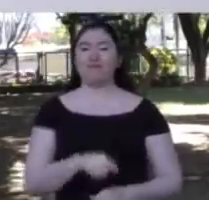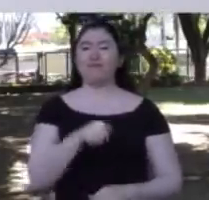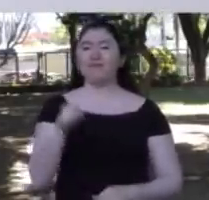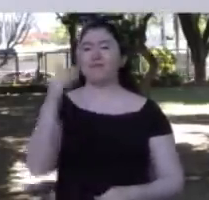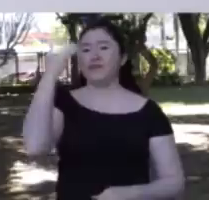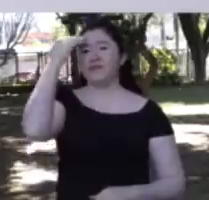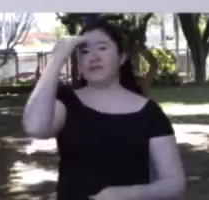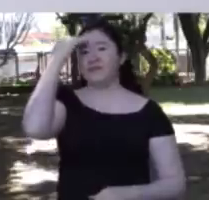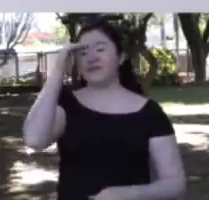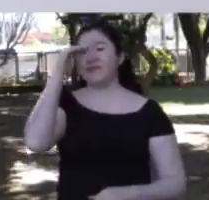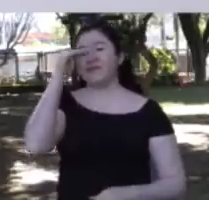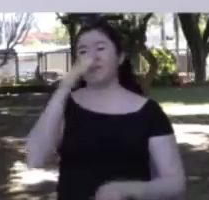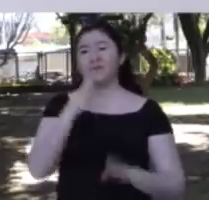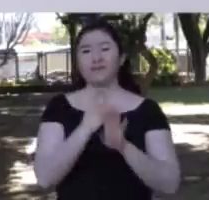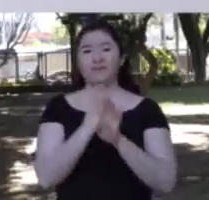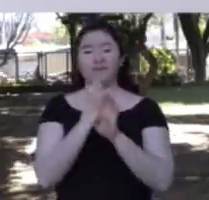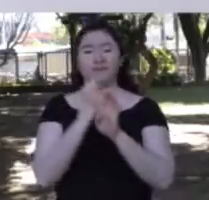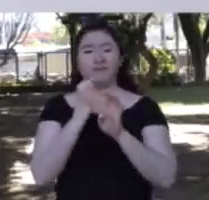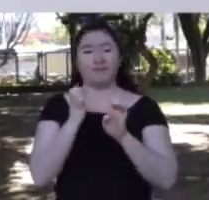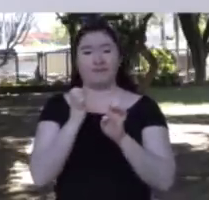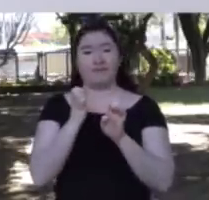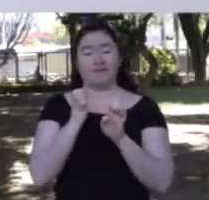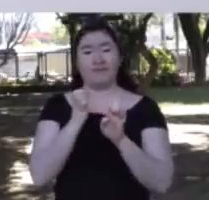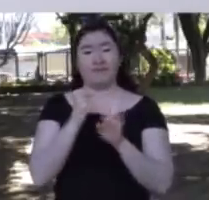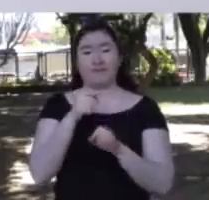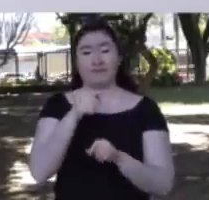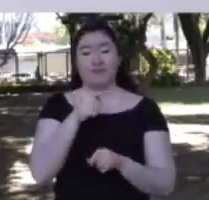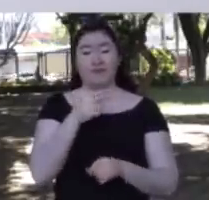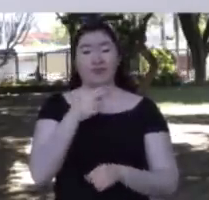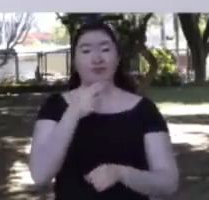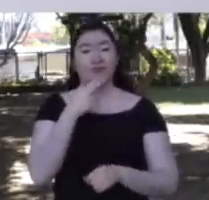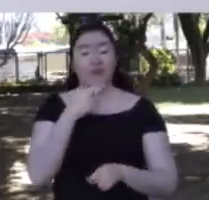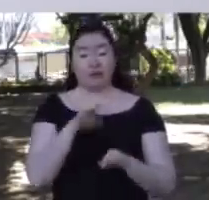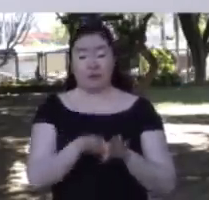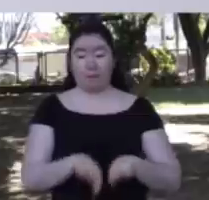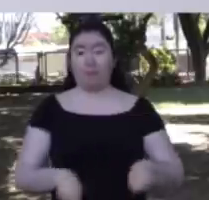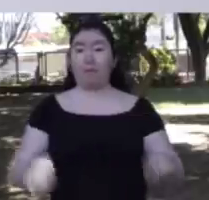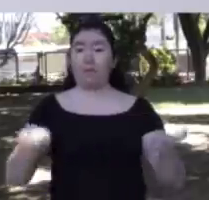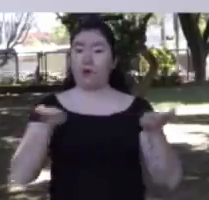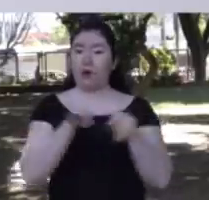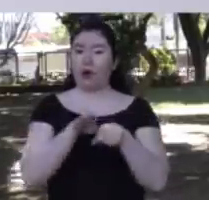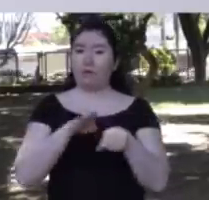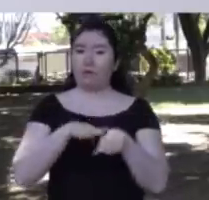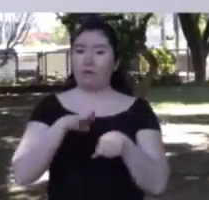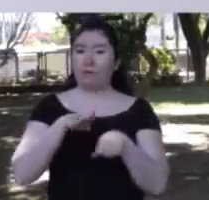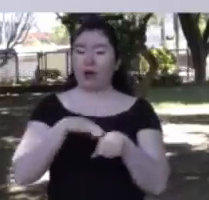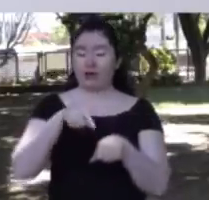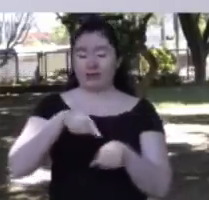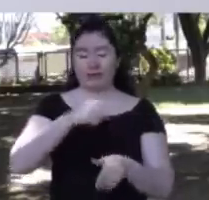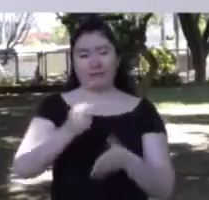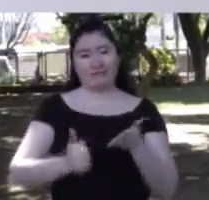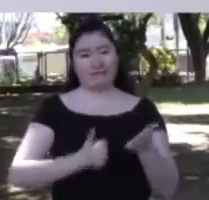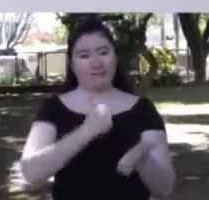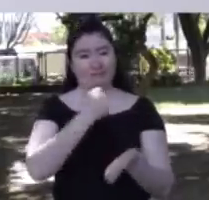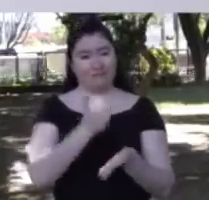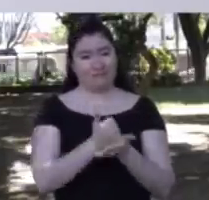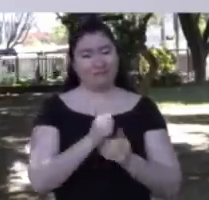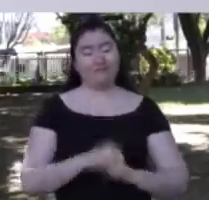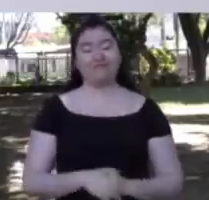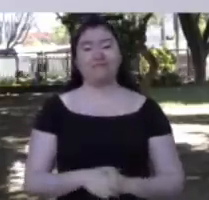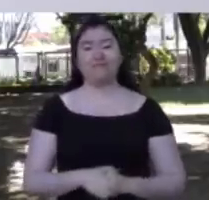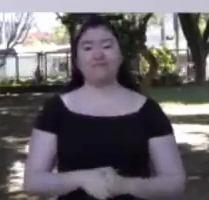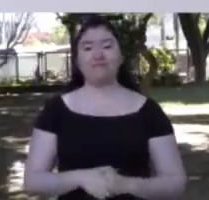saben, el Metrobús es uno de los sistemas de transporte público más importantes de la ciudad. La